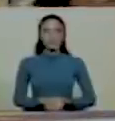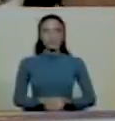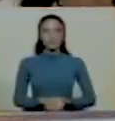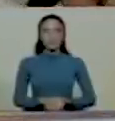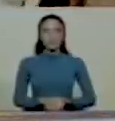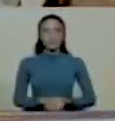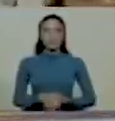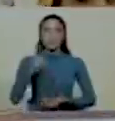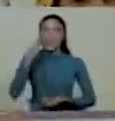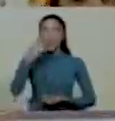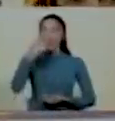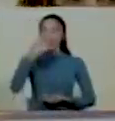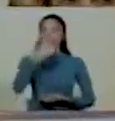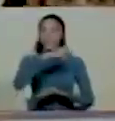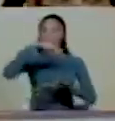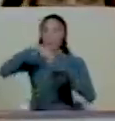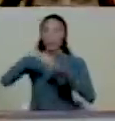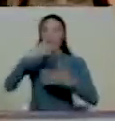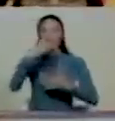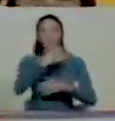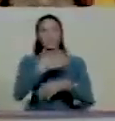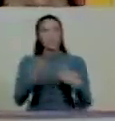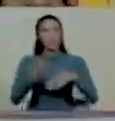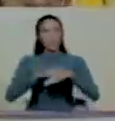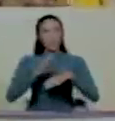¿Pero qué le pasa a ustedes?